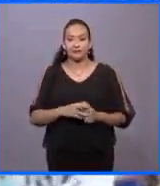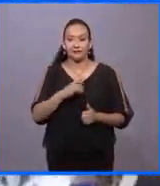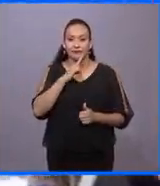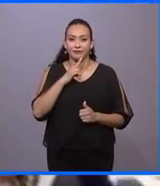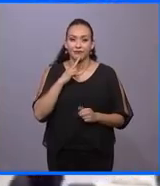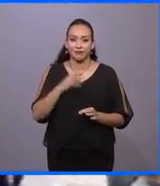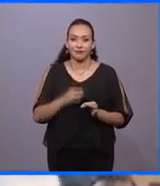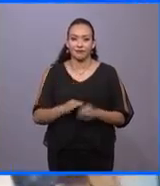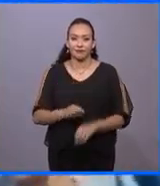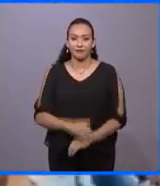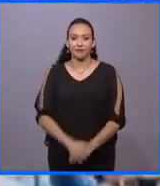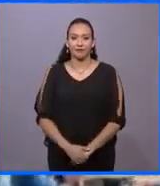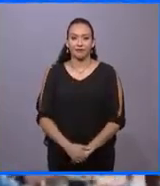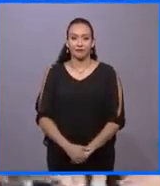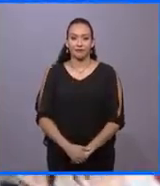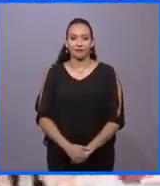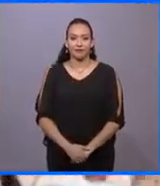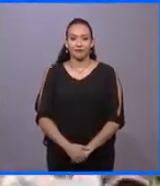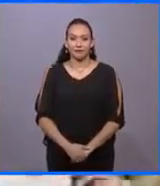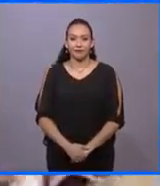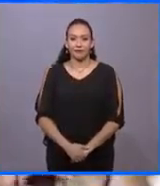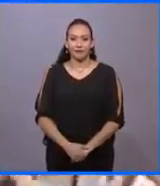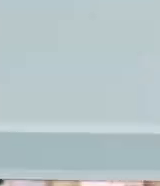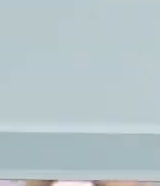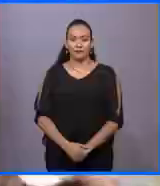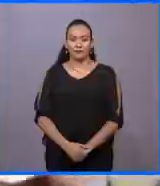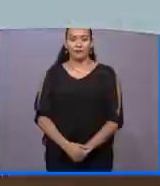de la Federación, Juan Carlos González.